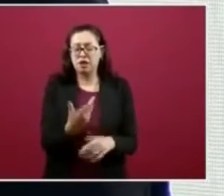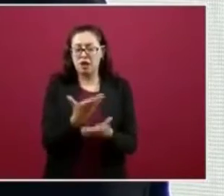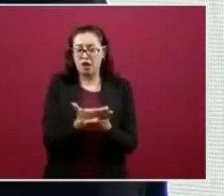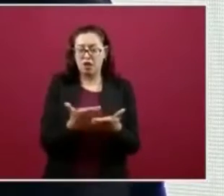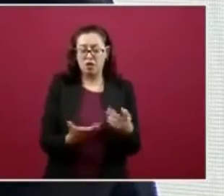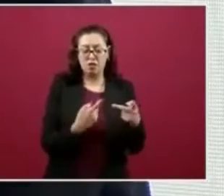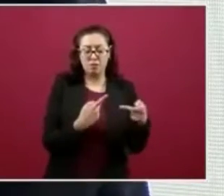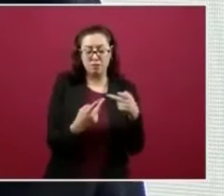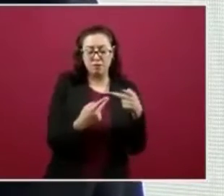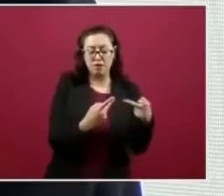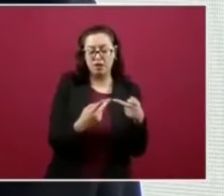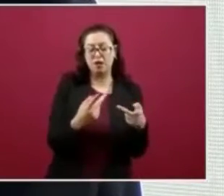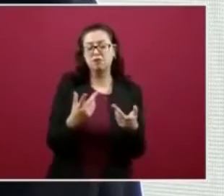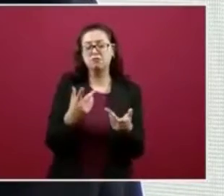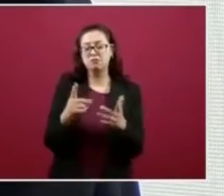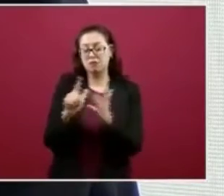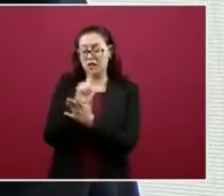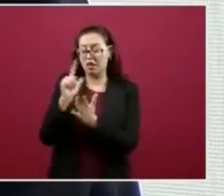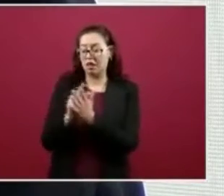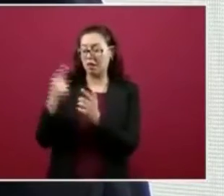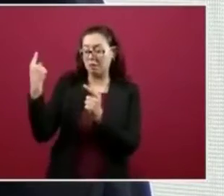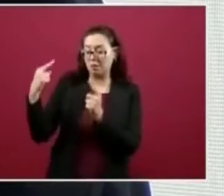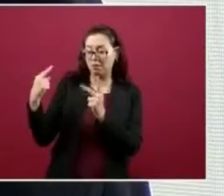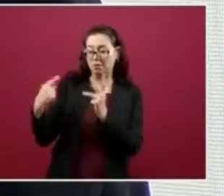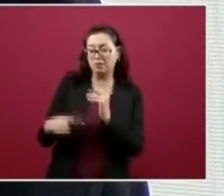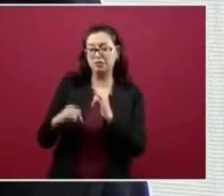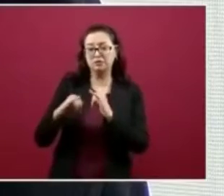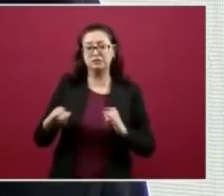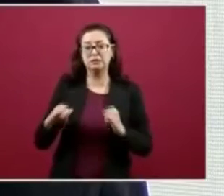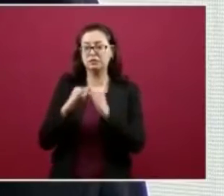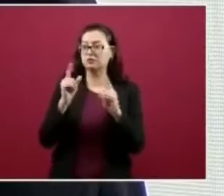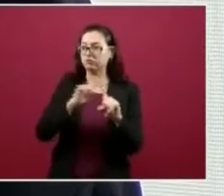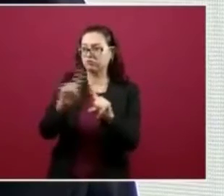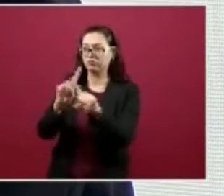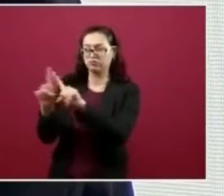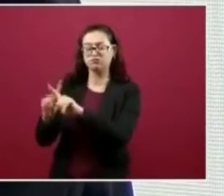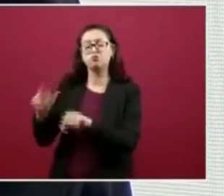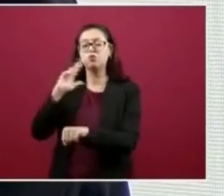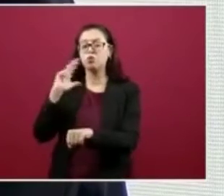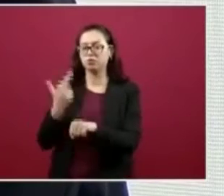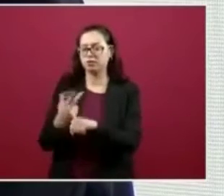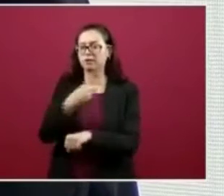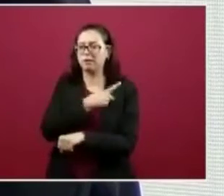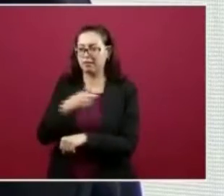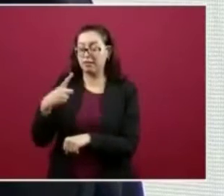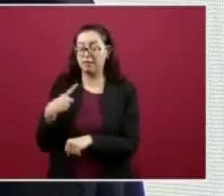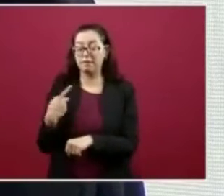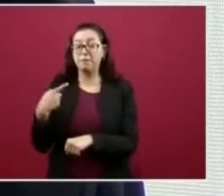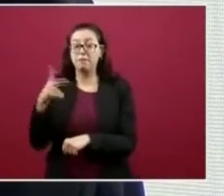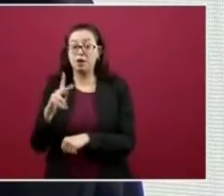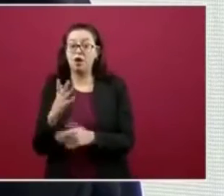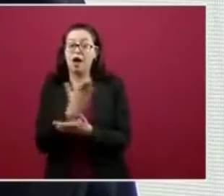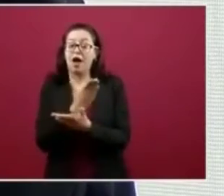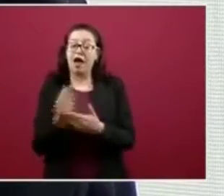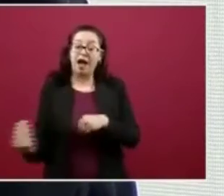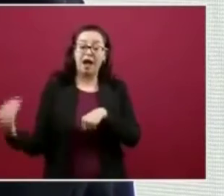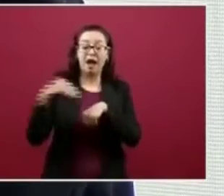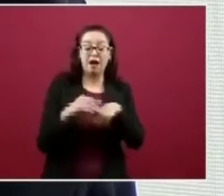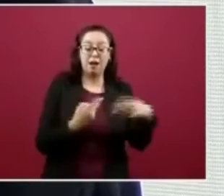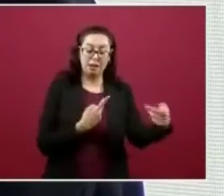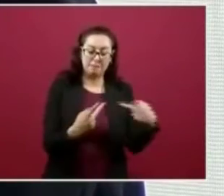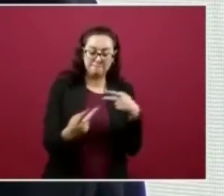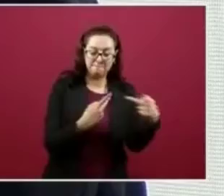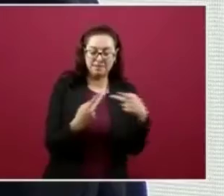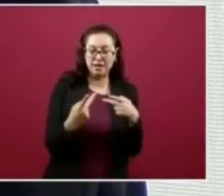en materia de violencia contra las mujeres, las diferentes dependencias del gobierno. Son medidas emergentes para atender